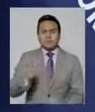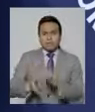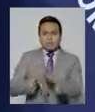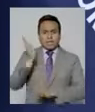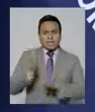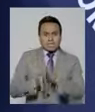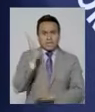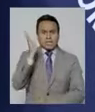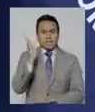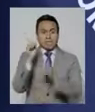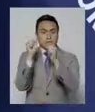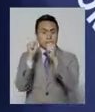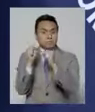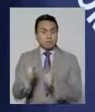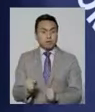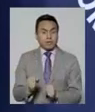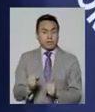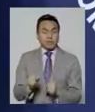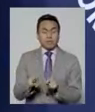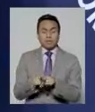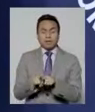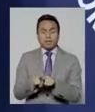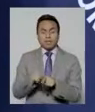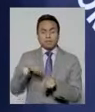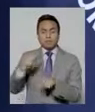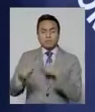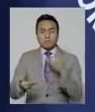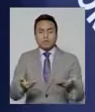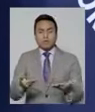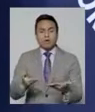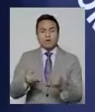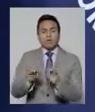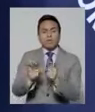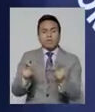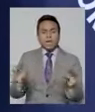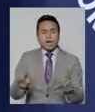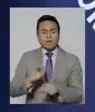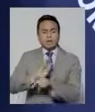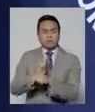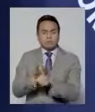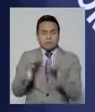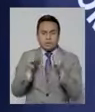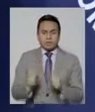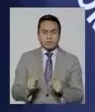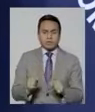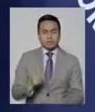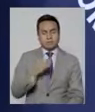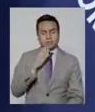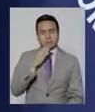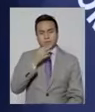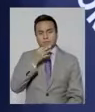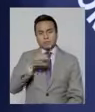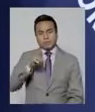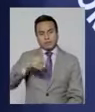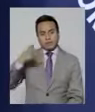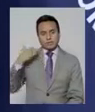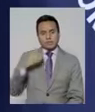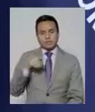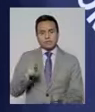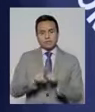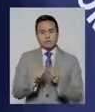salidas puede existir que exista un contagio, puede permitir que haya un contagio. Lo otro, lo que hemos reiterado,